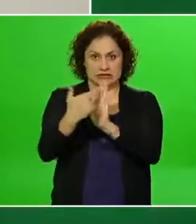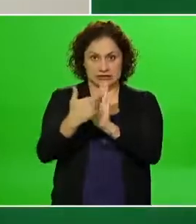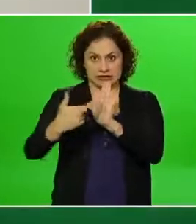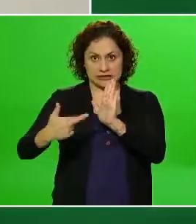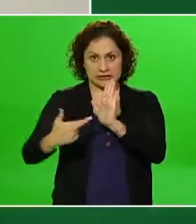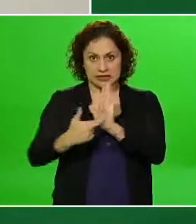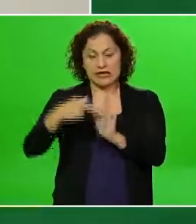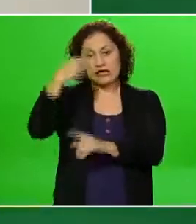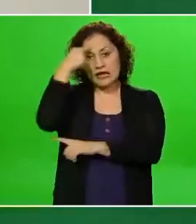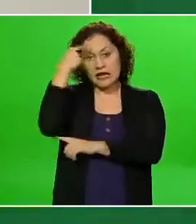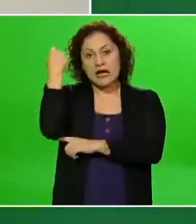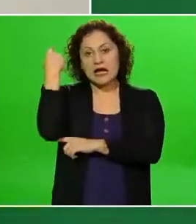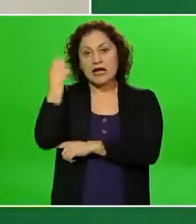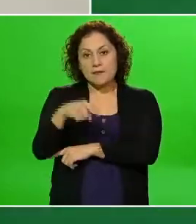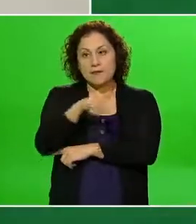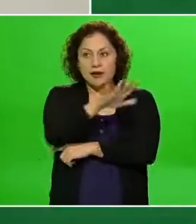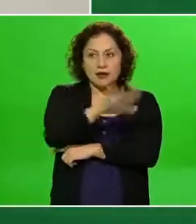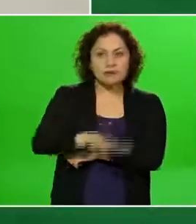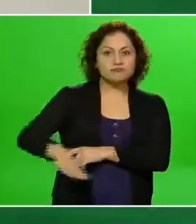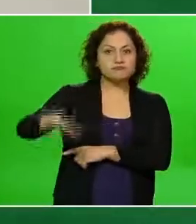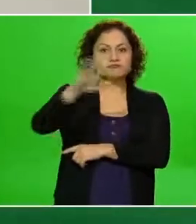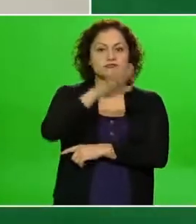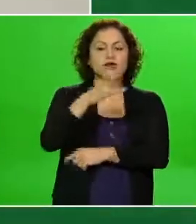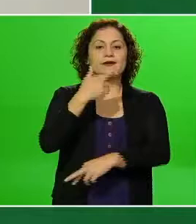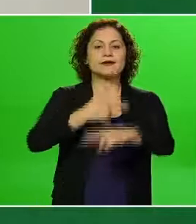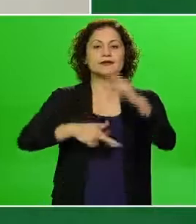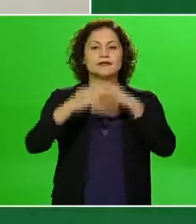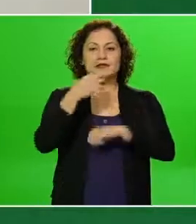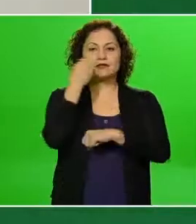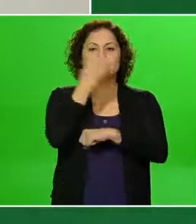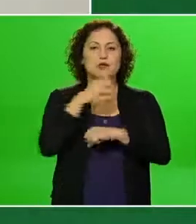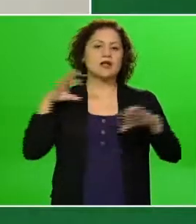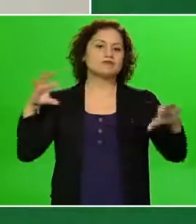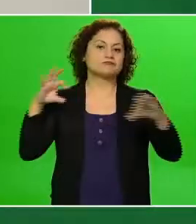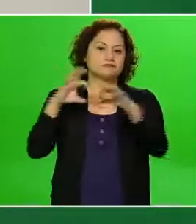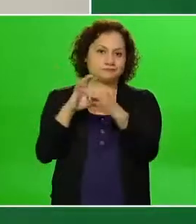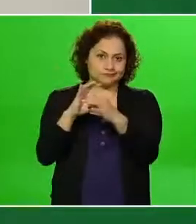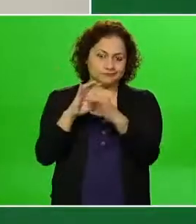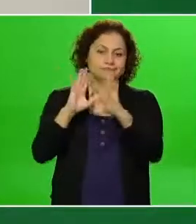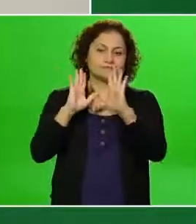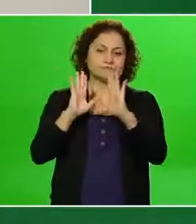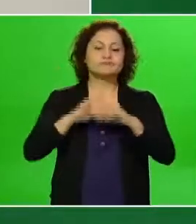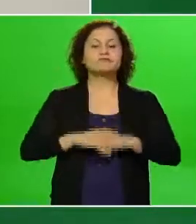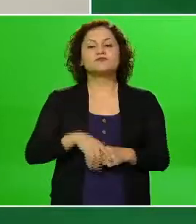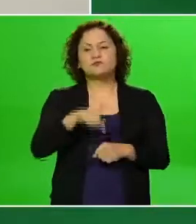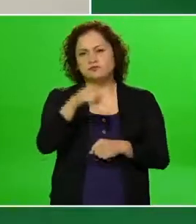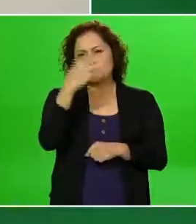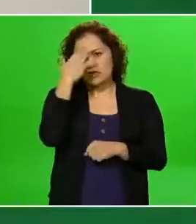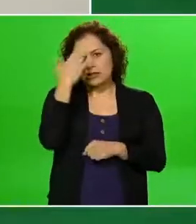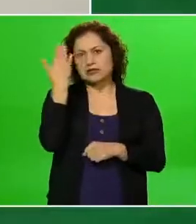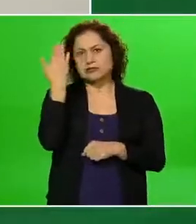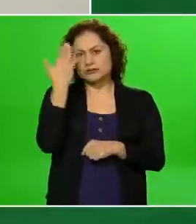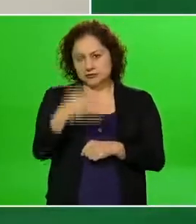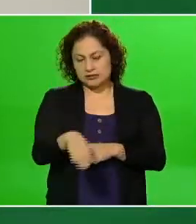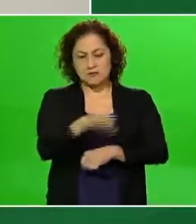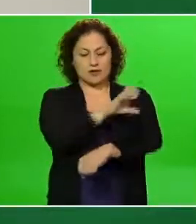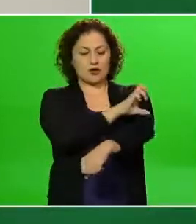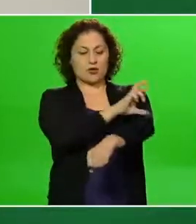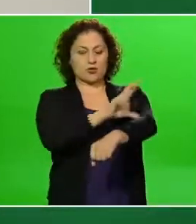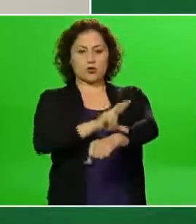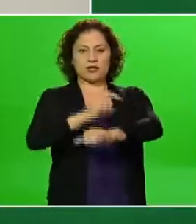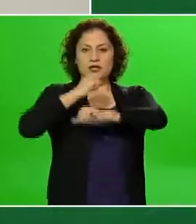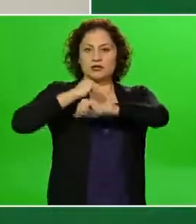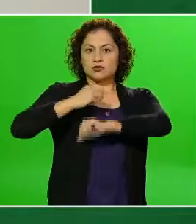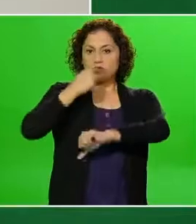del regreso a clases presenciales. Hay que recordar que toda la coordinación, ¿no?, de manera directa la tiene la Secretaría